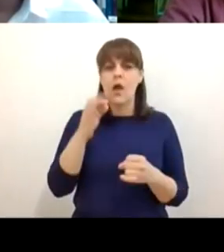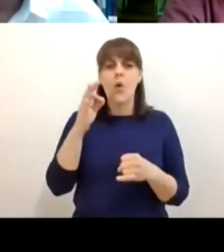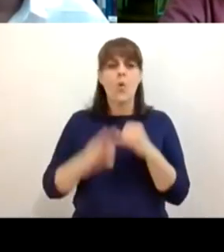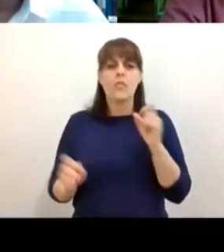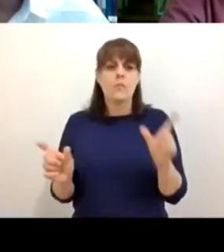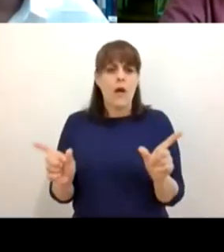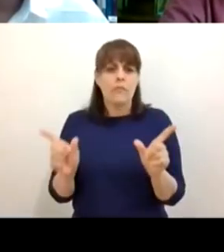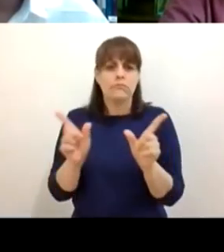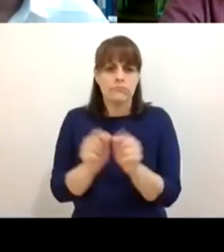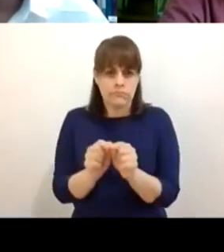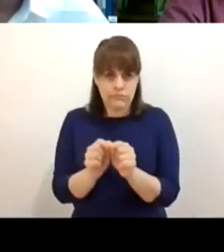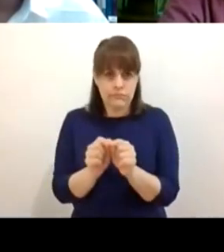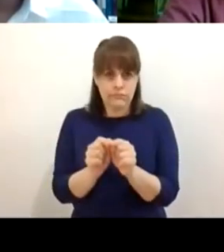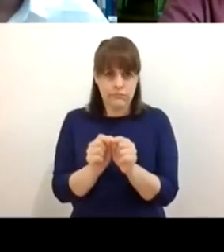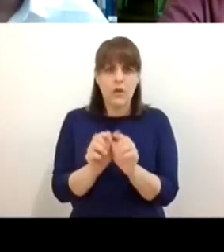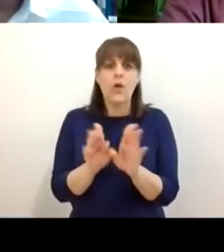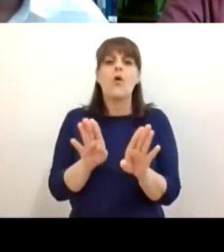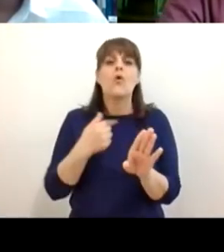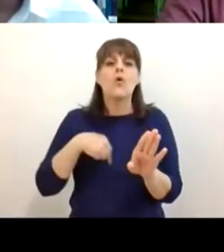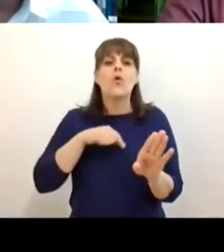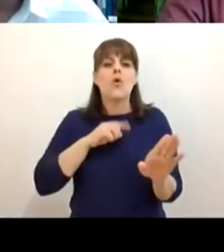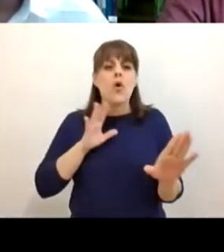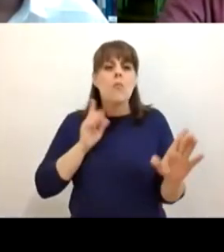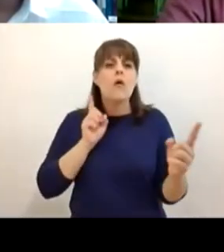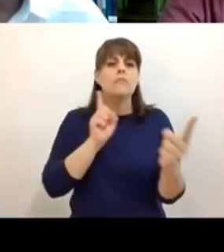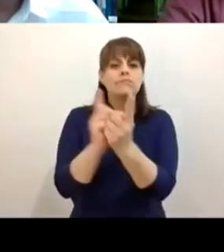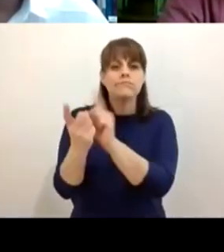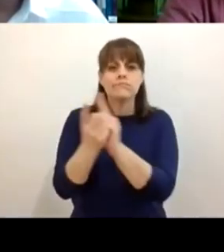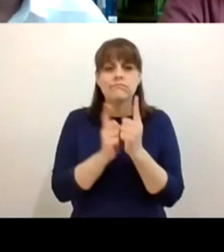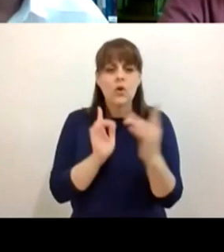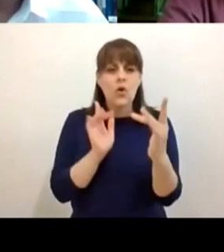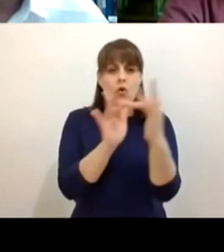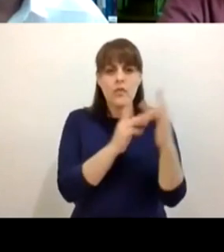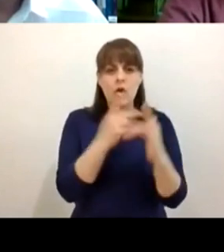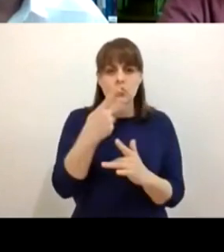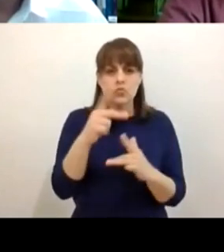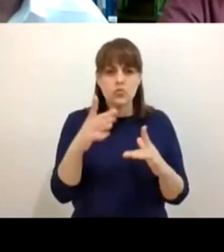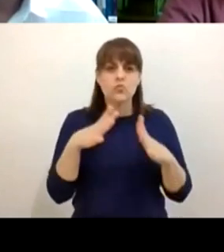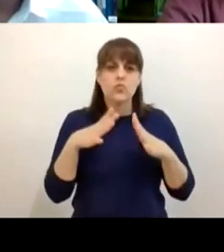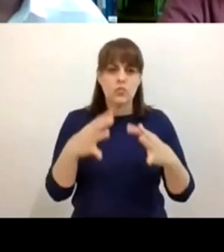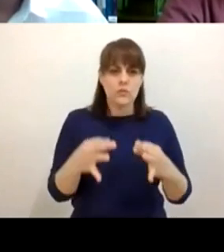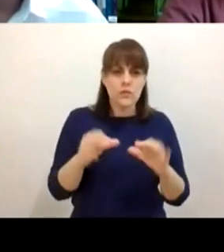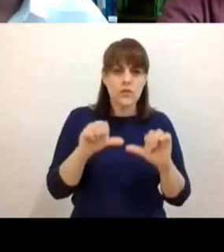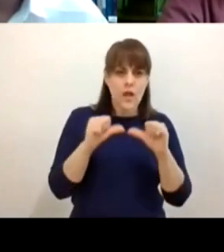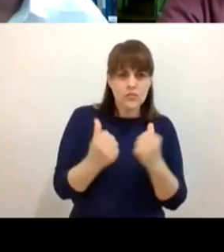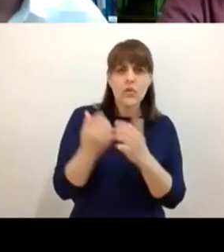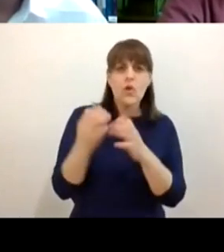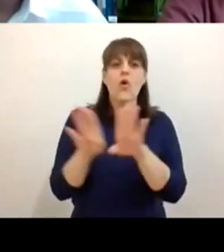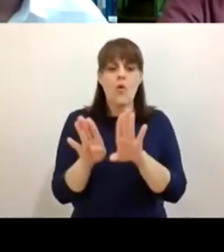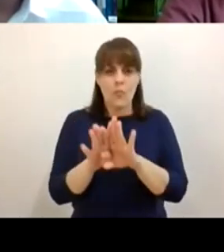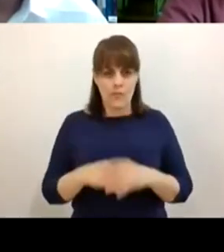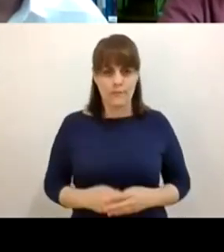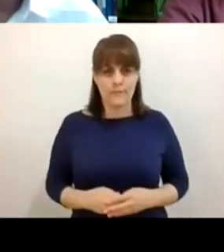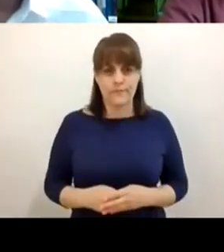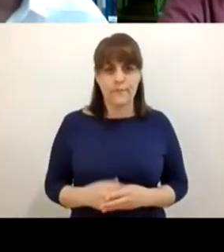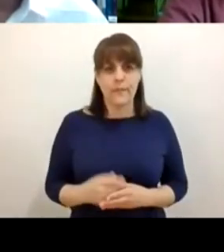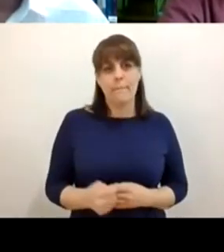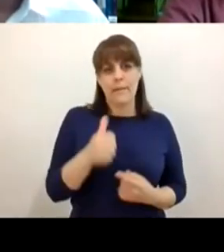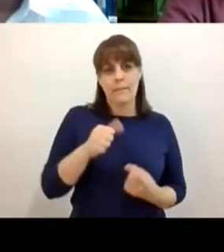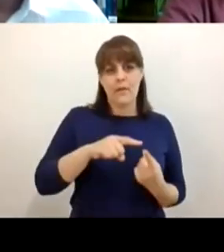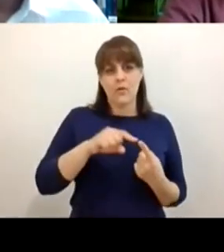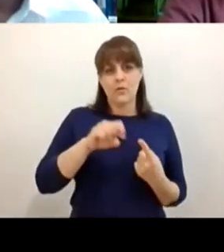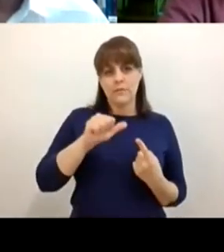contactamos o cómo llegamos a sus instituciones y a sus auxilios y fundaciones. Empezamos con Santiago Altamirano,